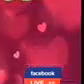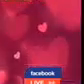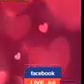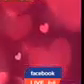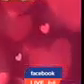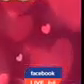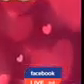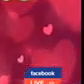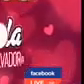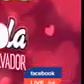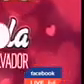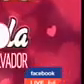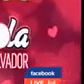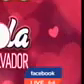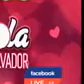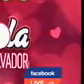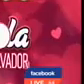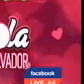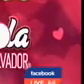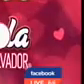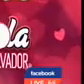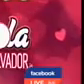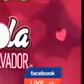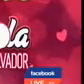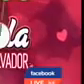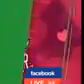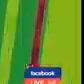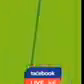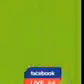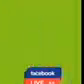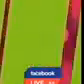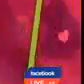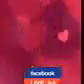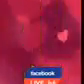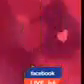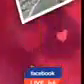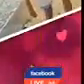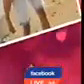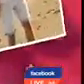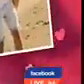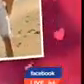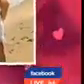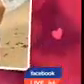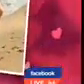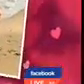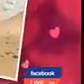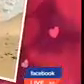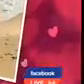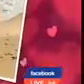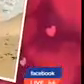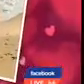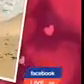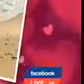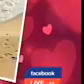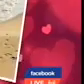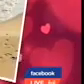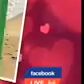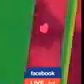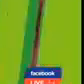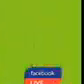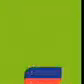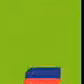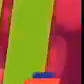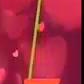mes de los enamorados, Coaspae de RL y Hola El Salvador te regalan una estadía doble en hotel de